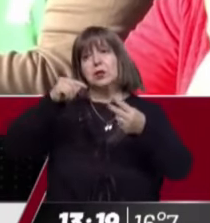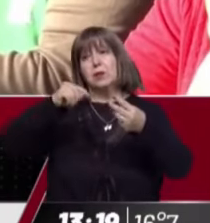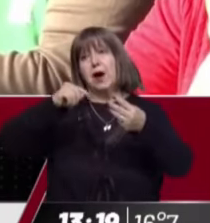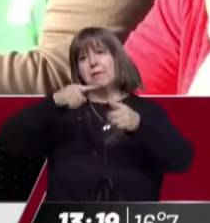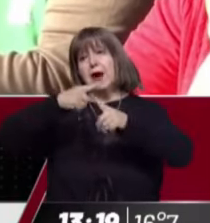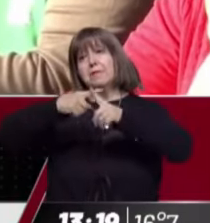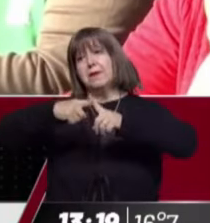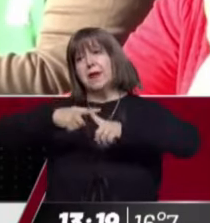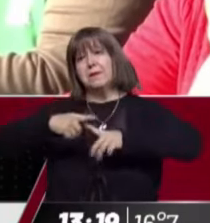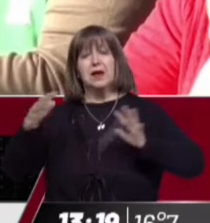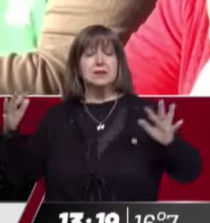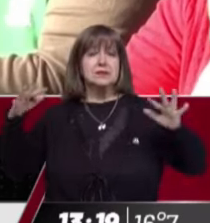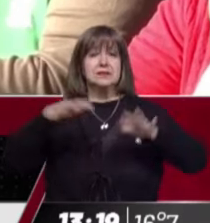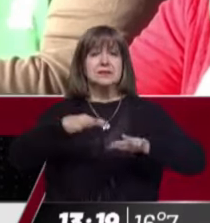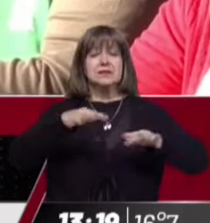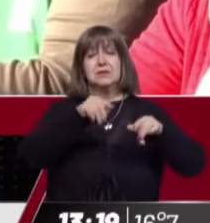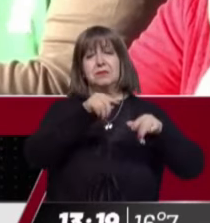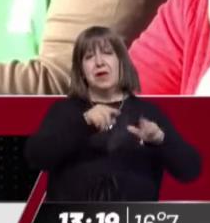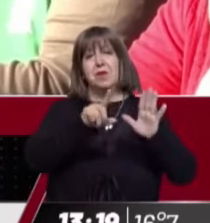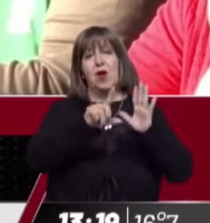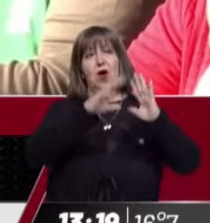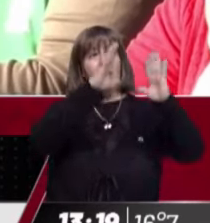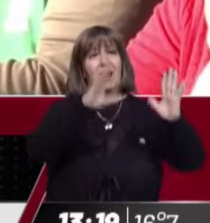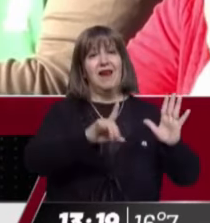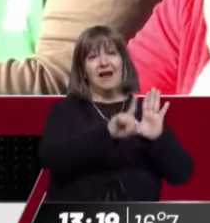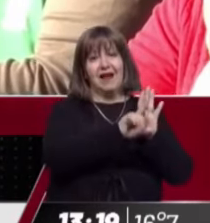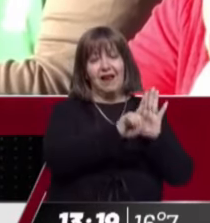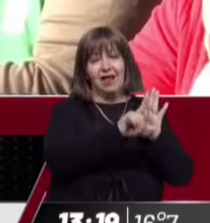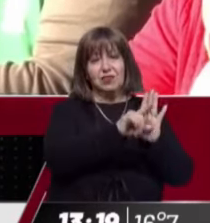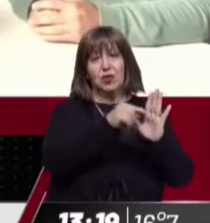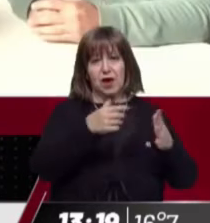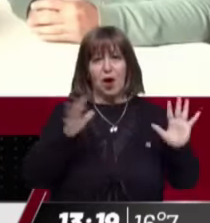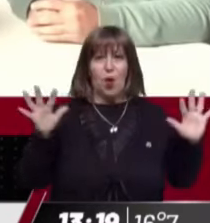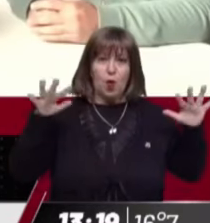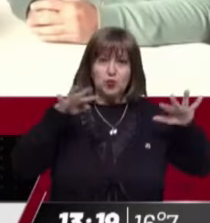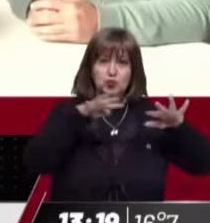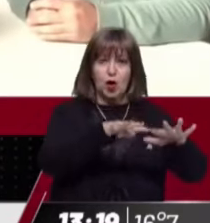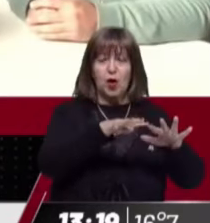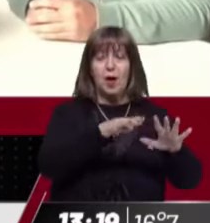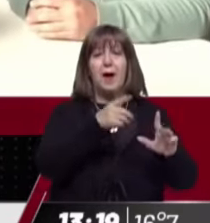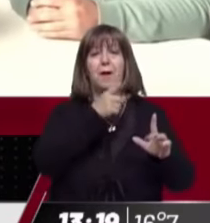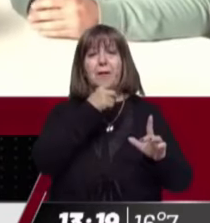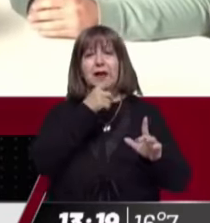ahí queremos apuntar, porque parece que a veces que las leyes se pierden,